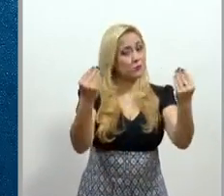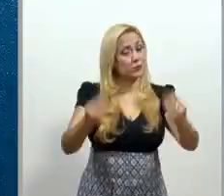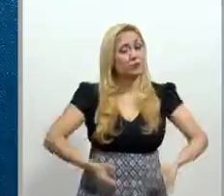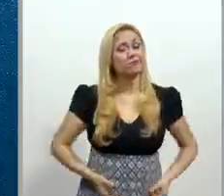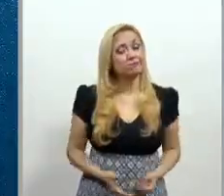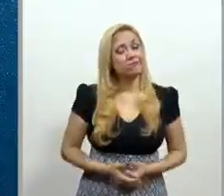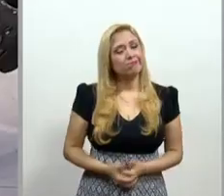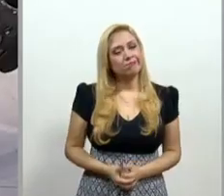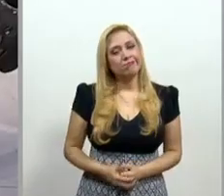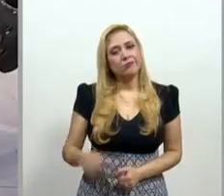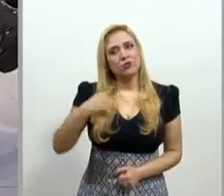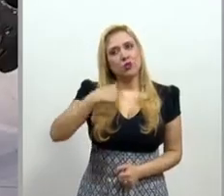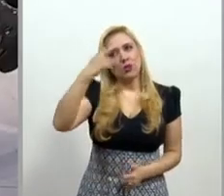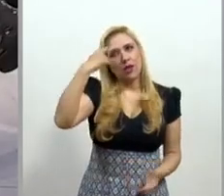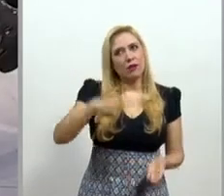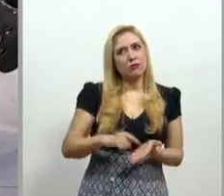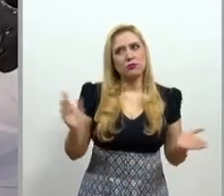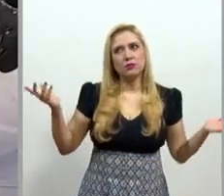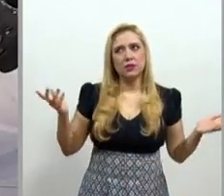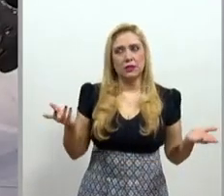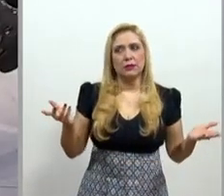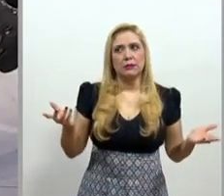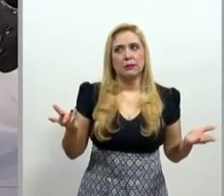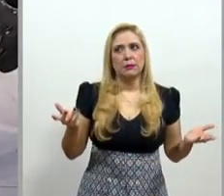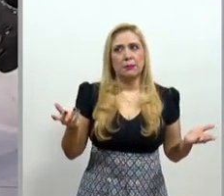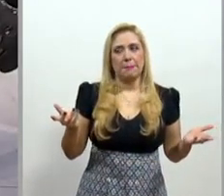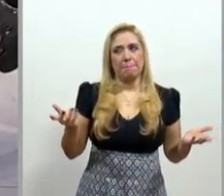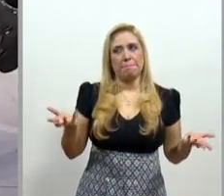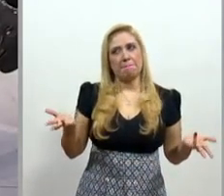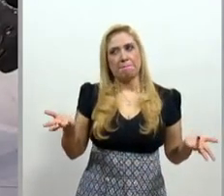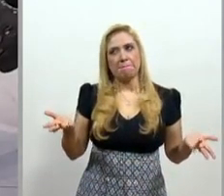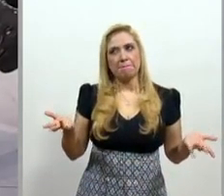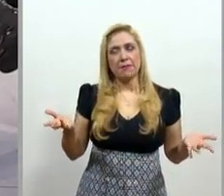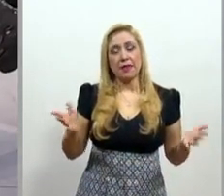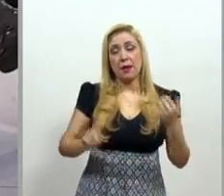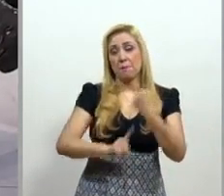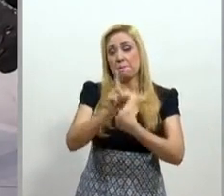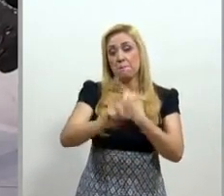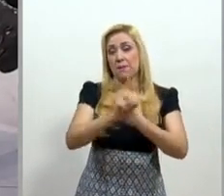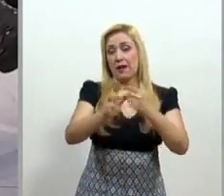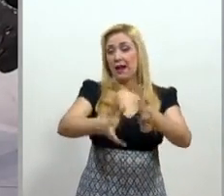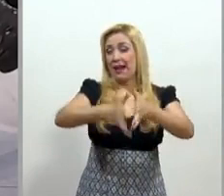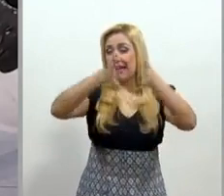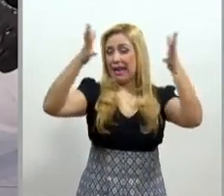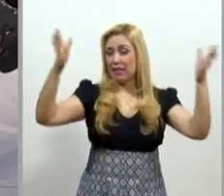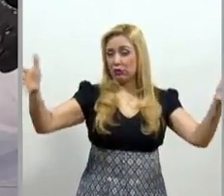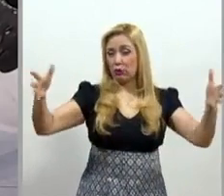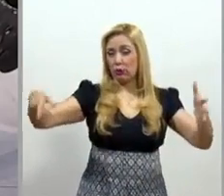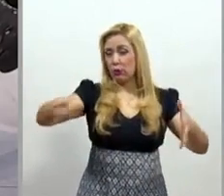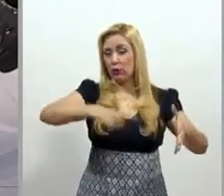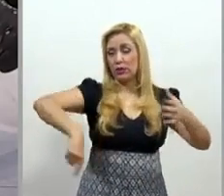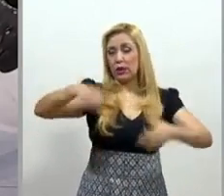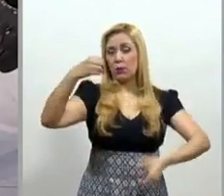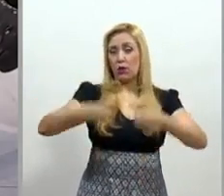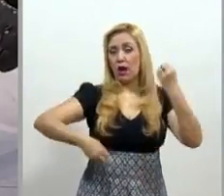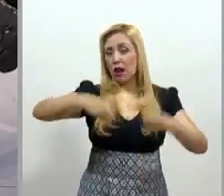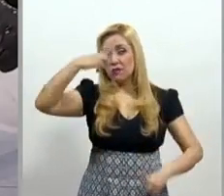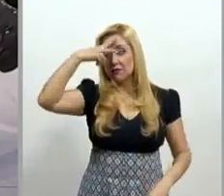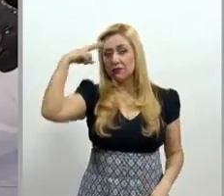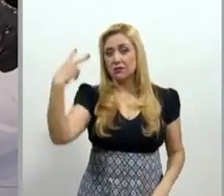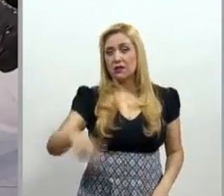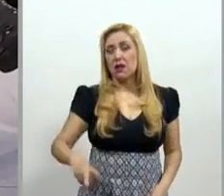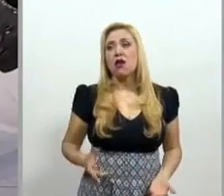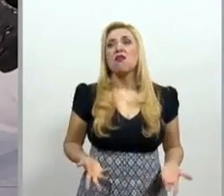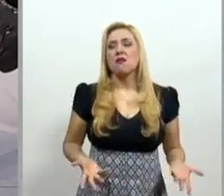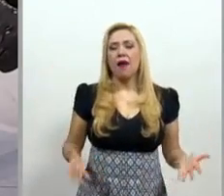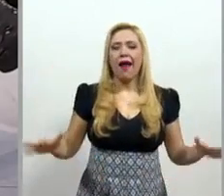lo que diría es que me parece que eh, el gran reto que tienen los tribunales mexicanos es este